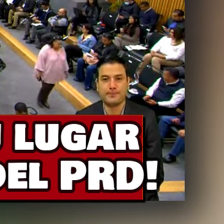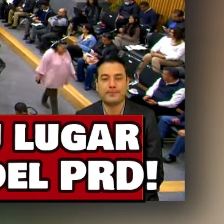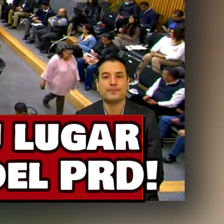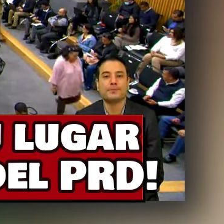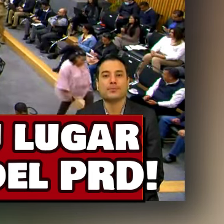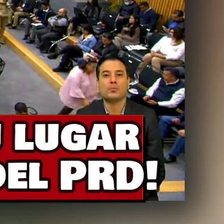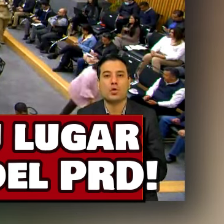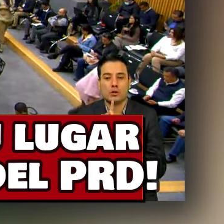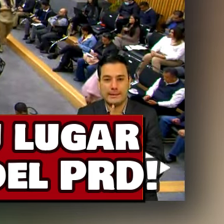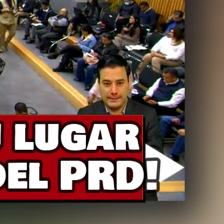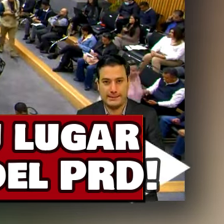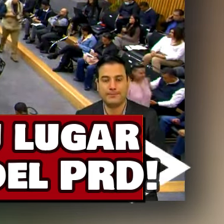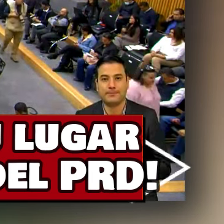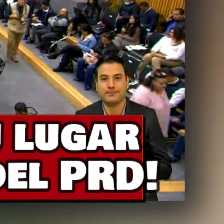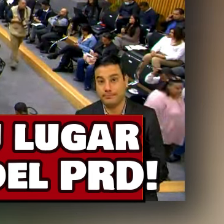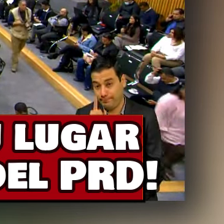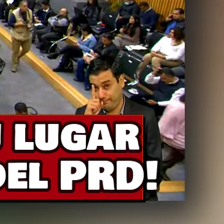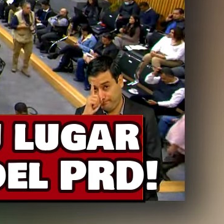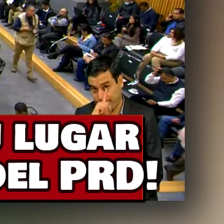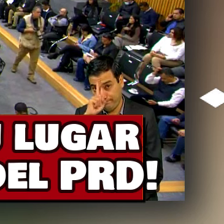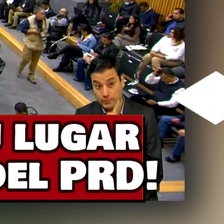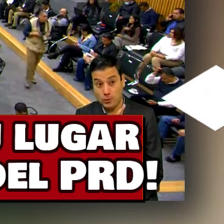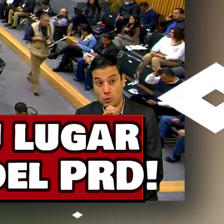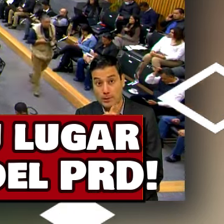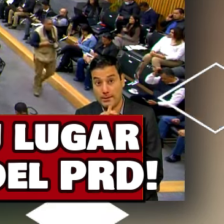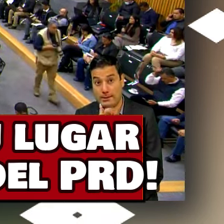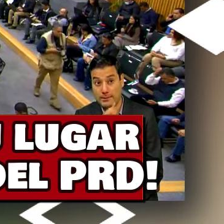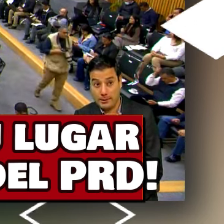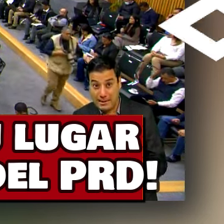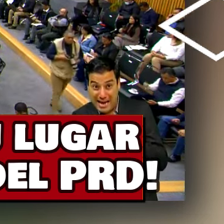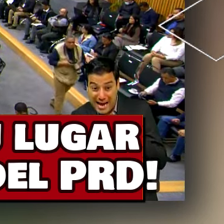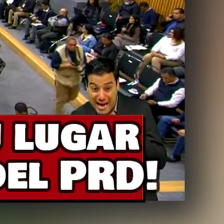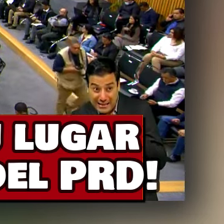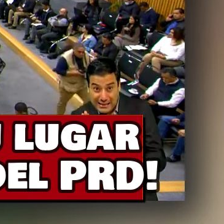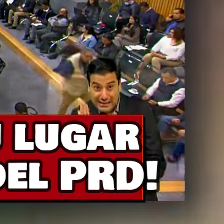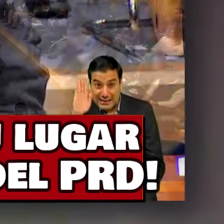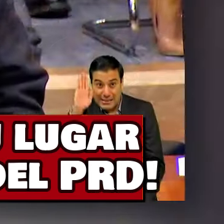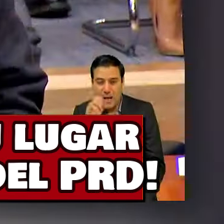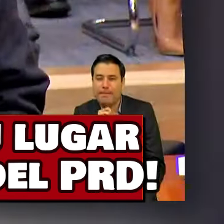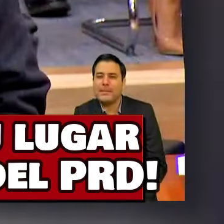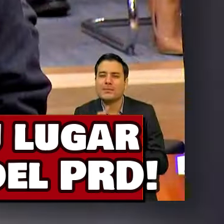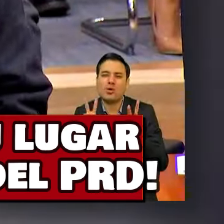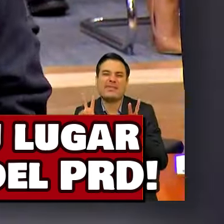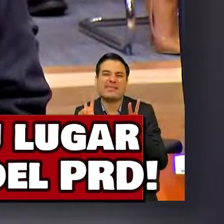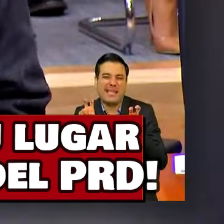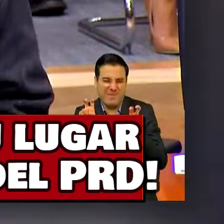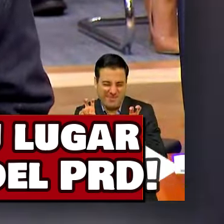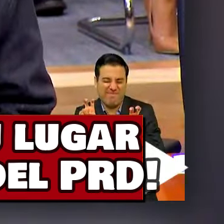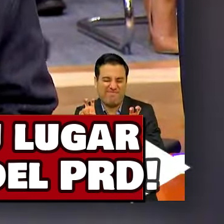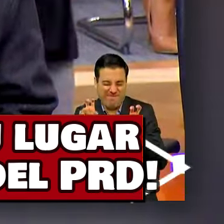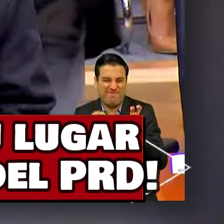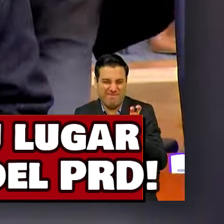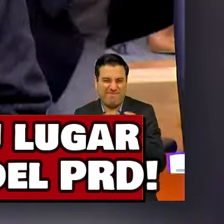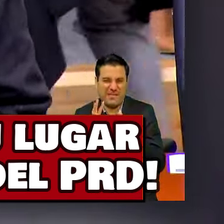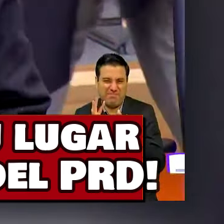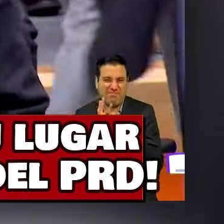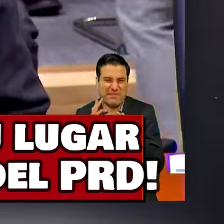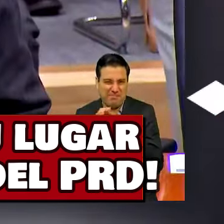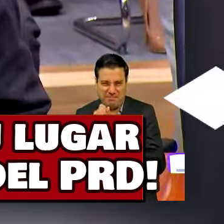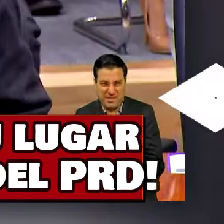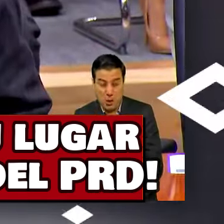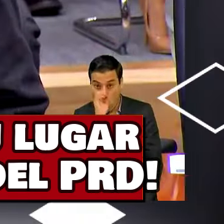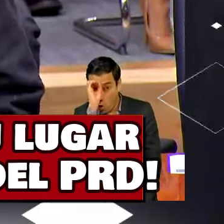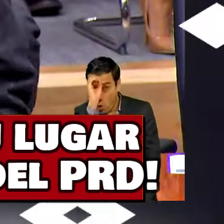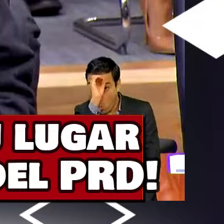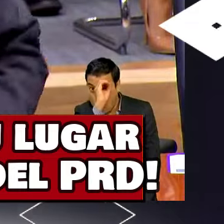Muy buenos días. Celebro que el consejero Kip haya levantado la mano un poquito antes que yo, porque justo era el tema que yo quería comentar. Yo comparto plenamente su